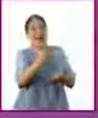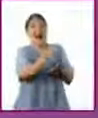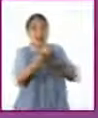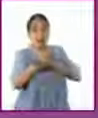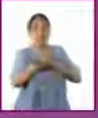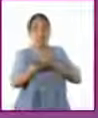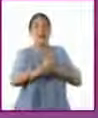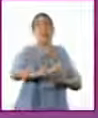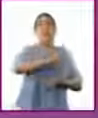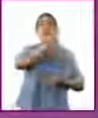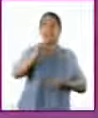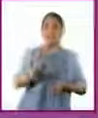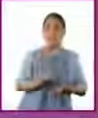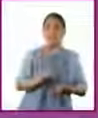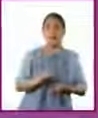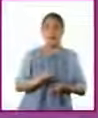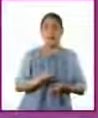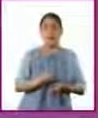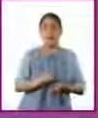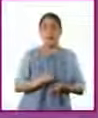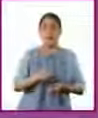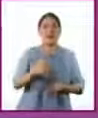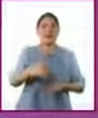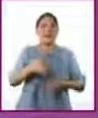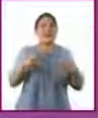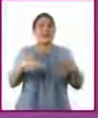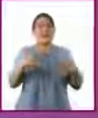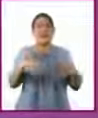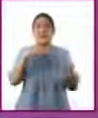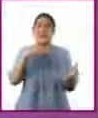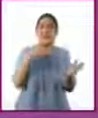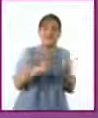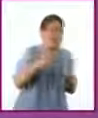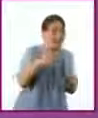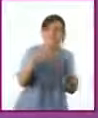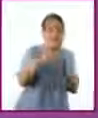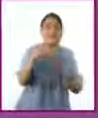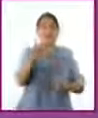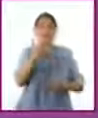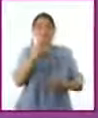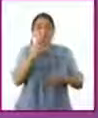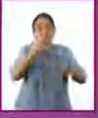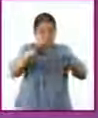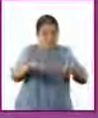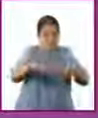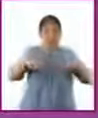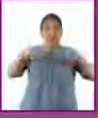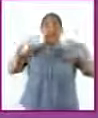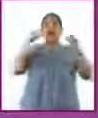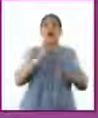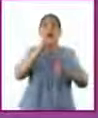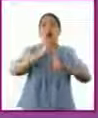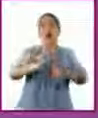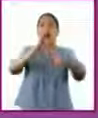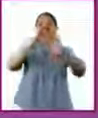pronto, hubo cientos, miles de sapos que cantaban llevando pedacitos de